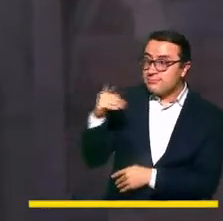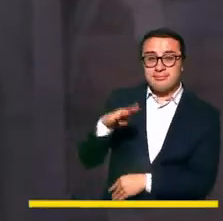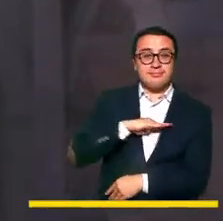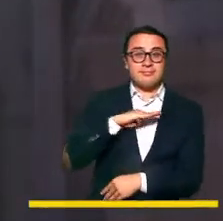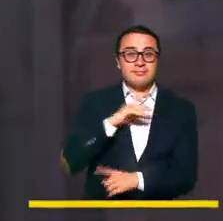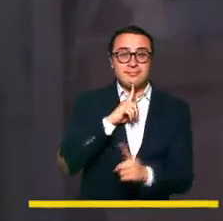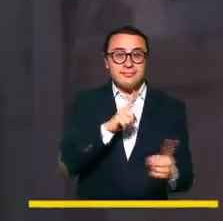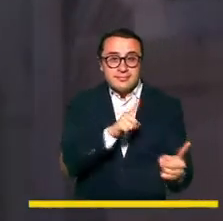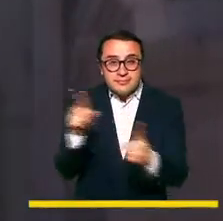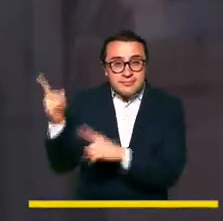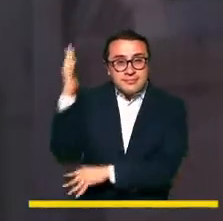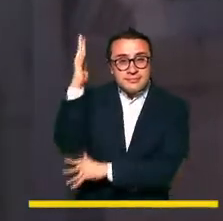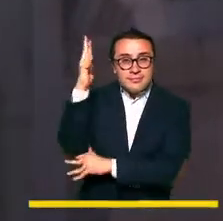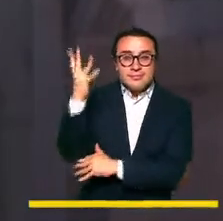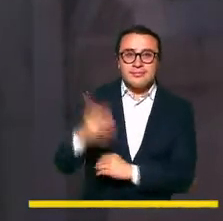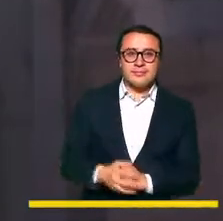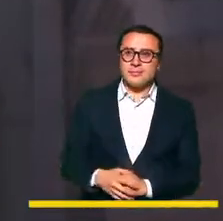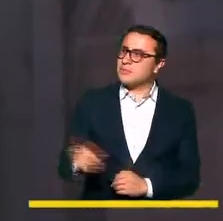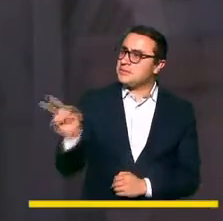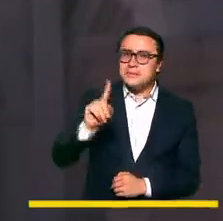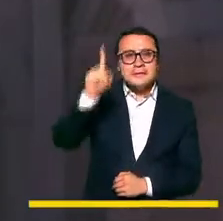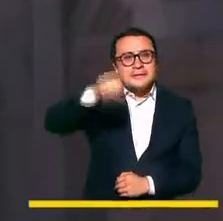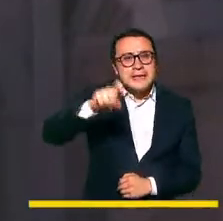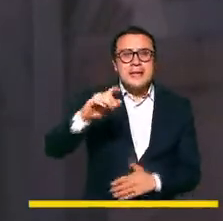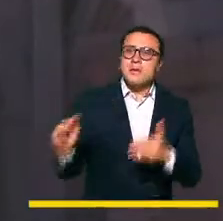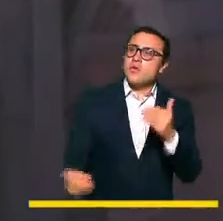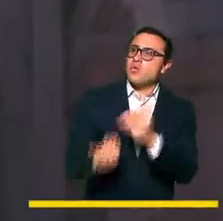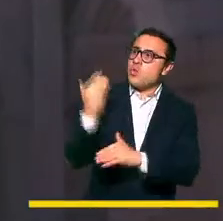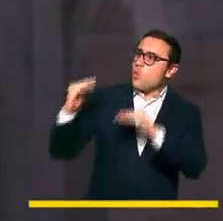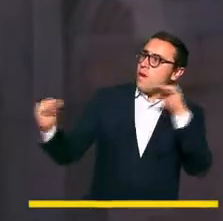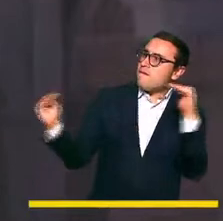Oiga, nosotros necesitamos esas otras vías,